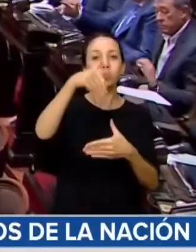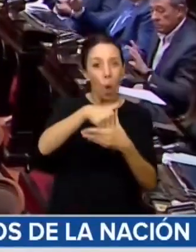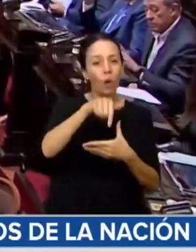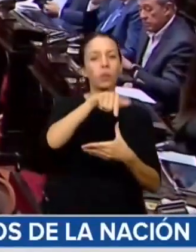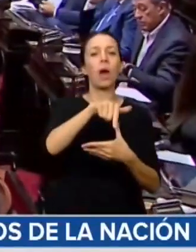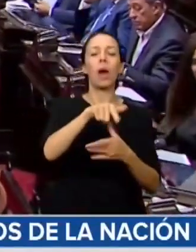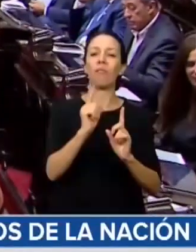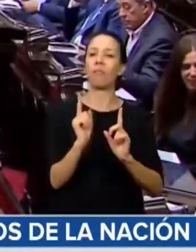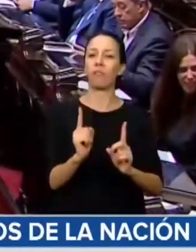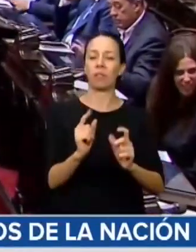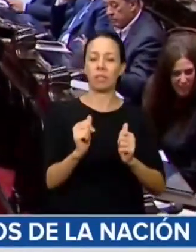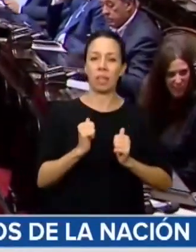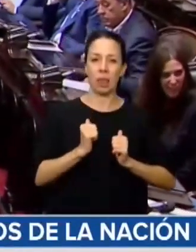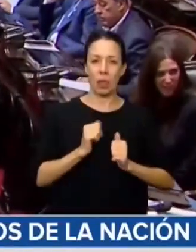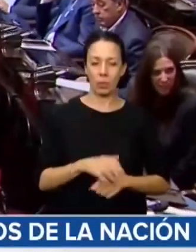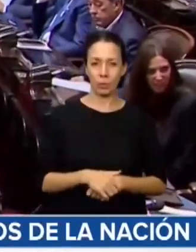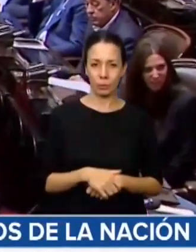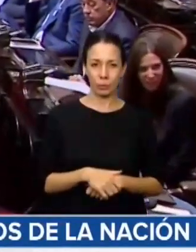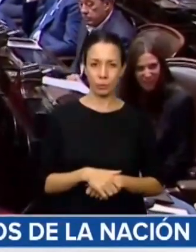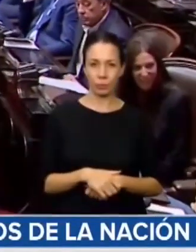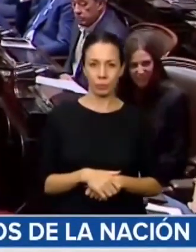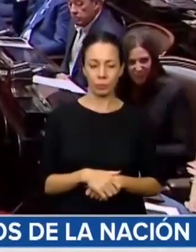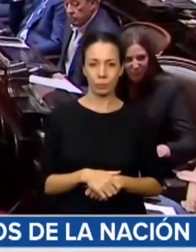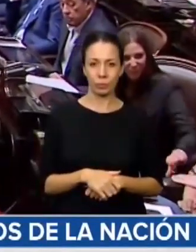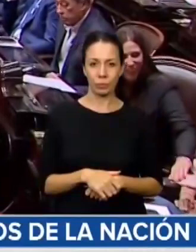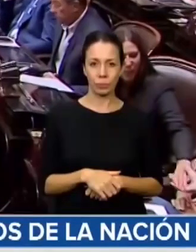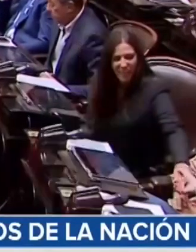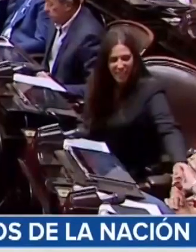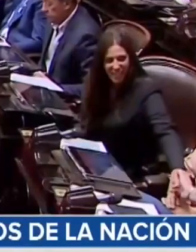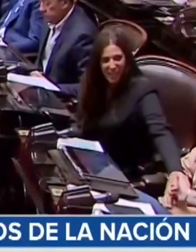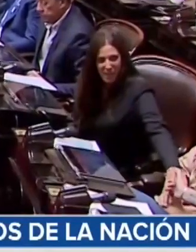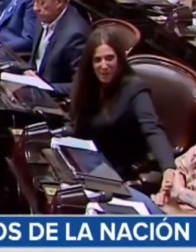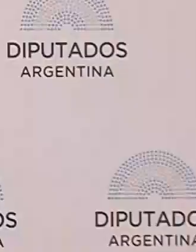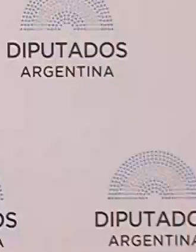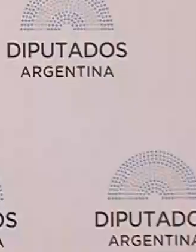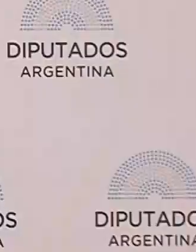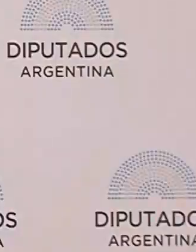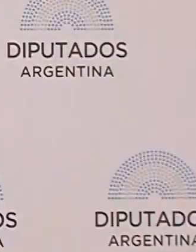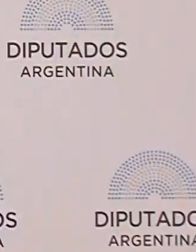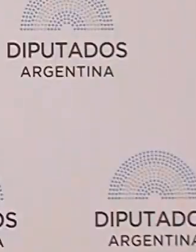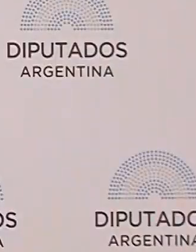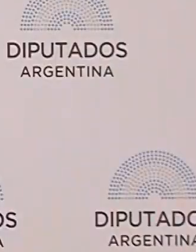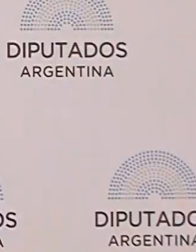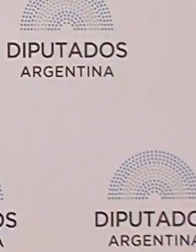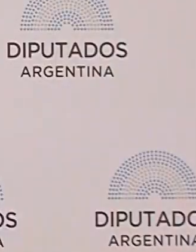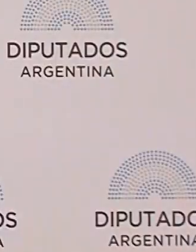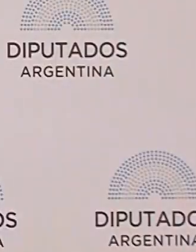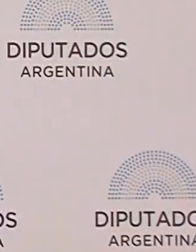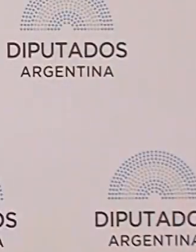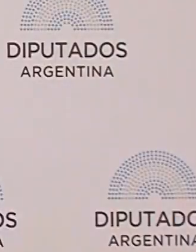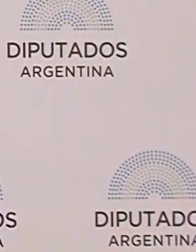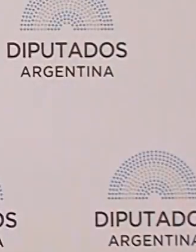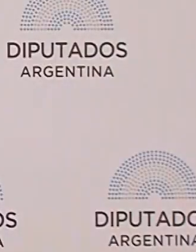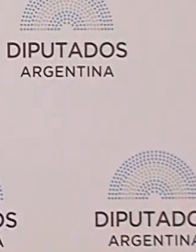es el narcotráfico como es el lavado del dinero y ojalá en un año electoral todos los candidatos a presidentes pudieran